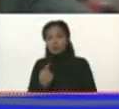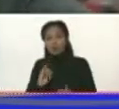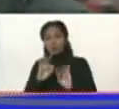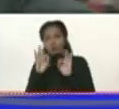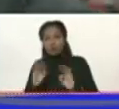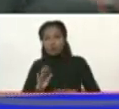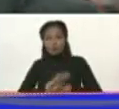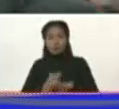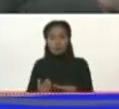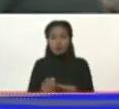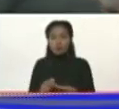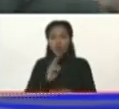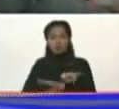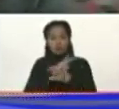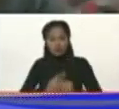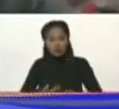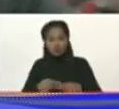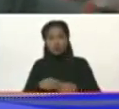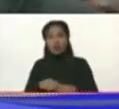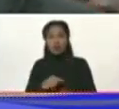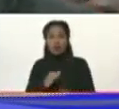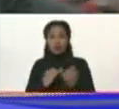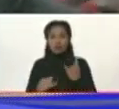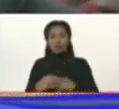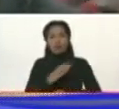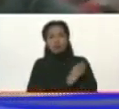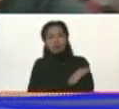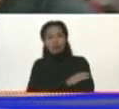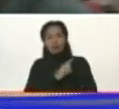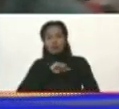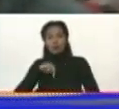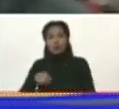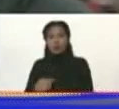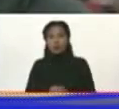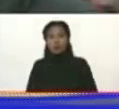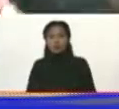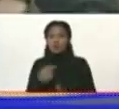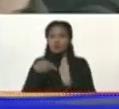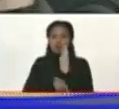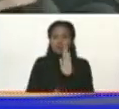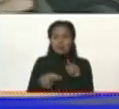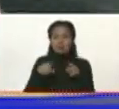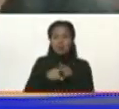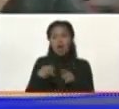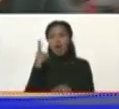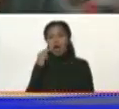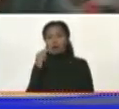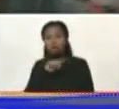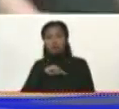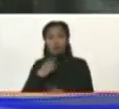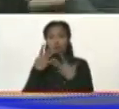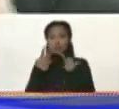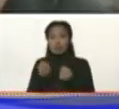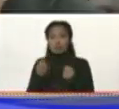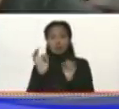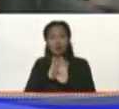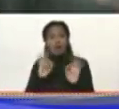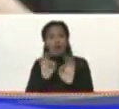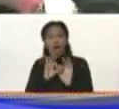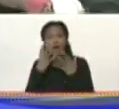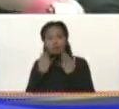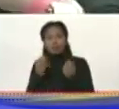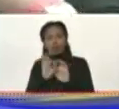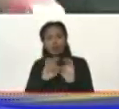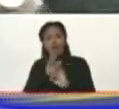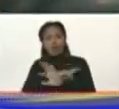porque esa fuerza de la ultraderecha en toda nuestra región es profundamente racista. Y si nosotros no entendemos, no comprendemos desde